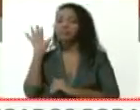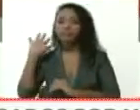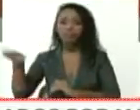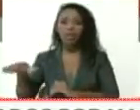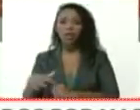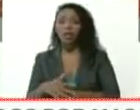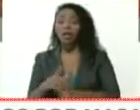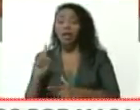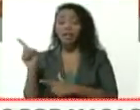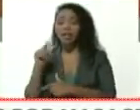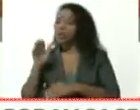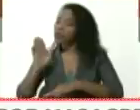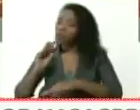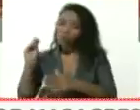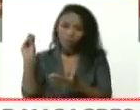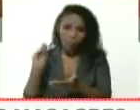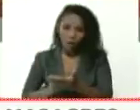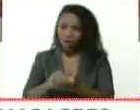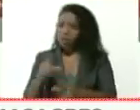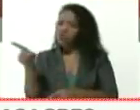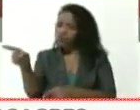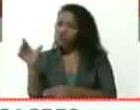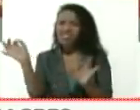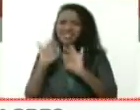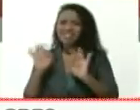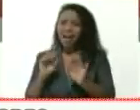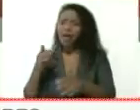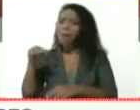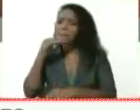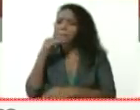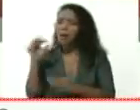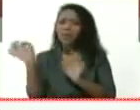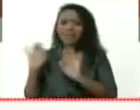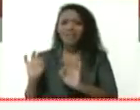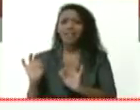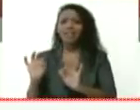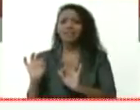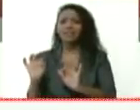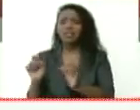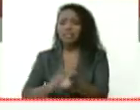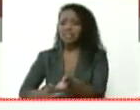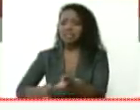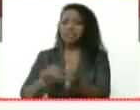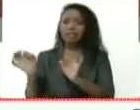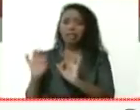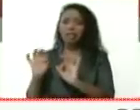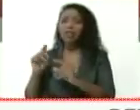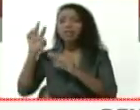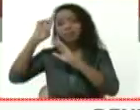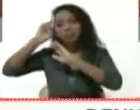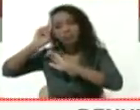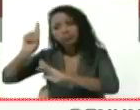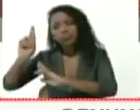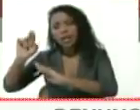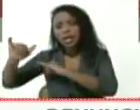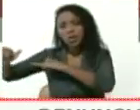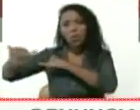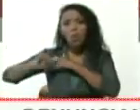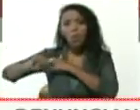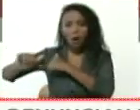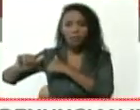pero no se ponga, no se enoje. No se ponga así, entiéndame, yo estoy haciendo mi trabajo. Respéteme que yo estoy haciendo mi trabajo, ¿no?